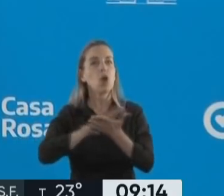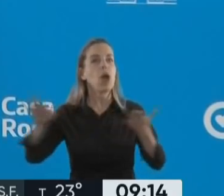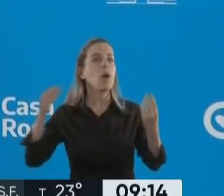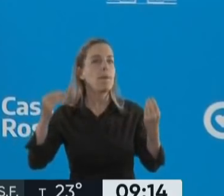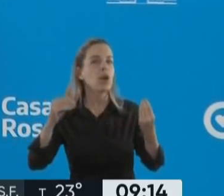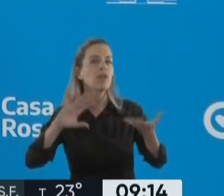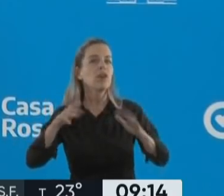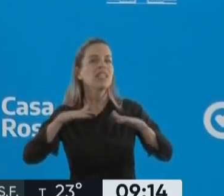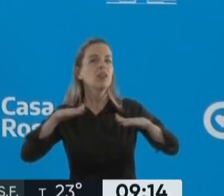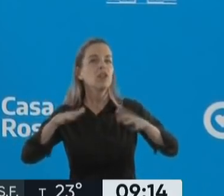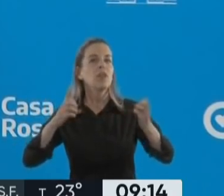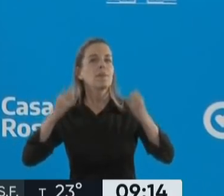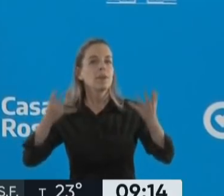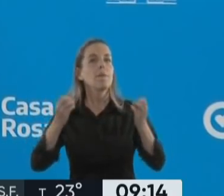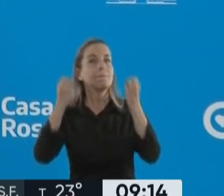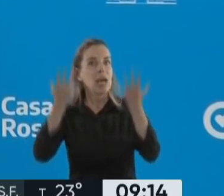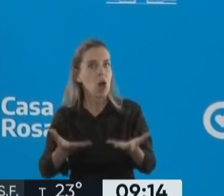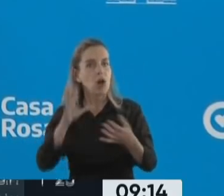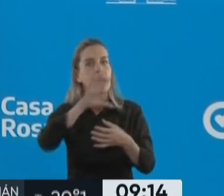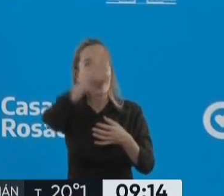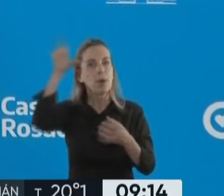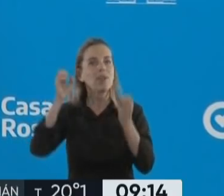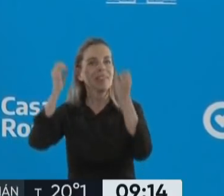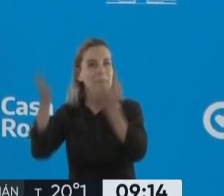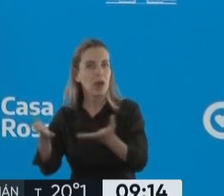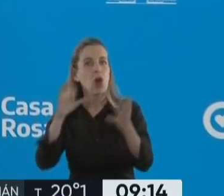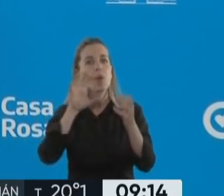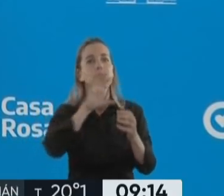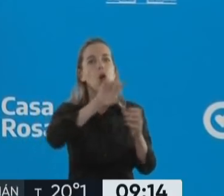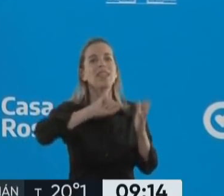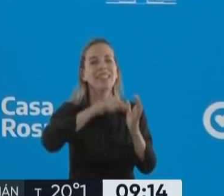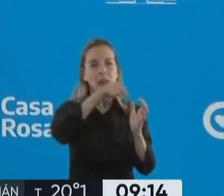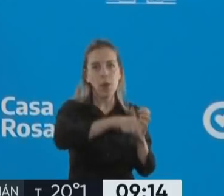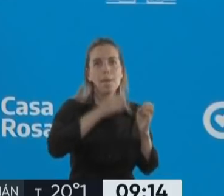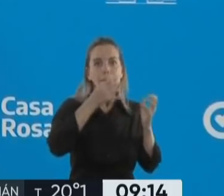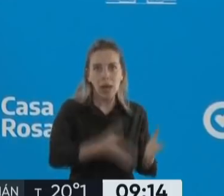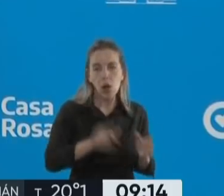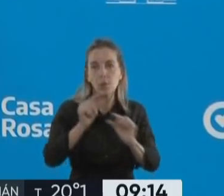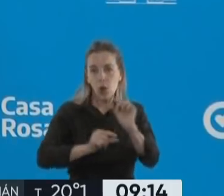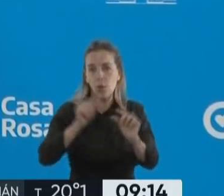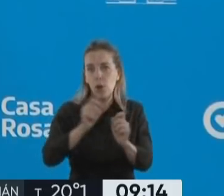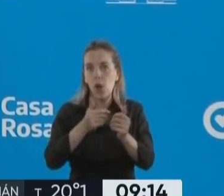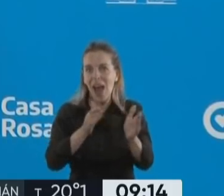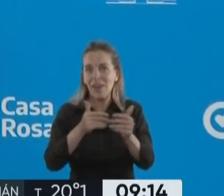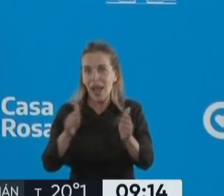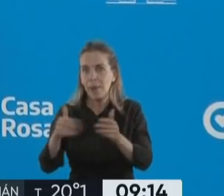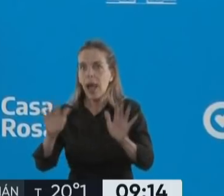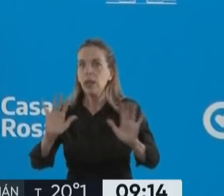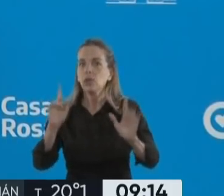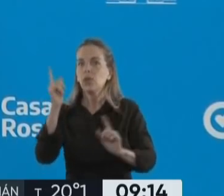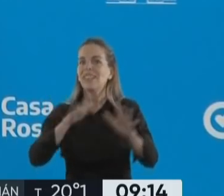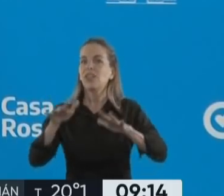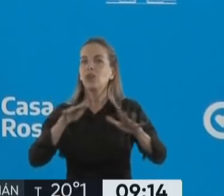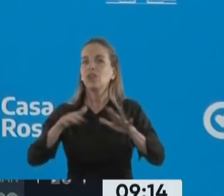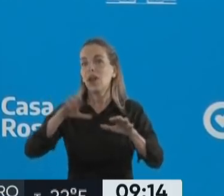las provincias en particular, la ciudad de Buenos Aires y todo el país está teniendo diferentes niveles de aperturas, con lo cual una de las situaciones que hizo